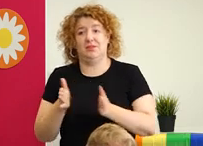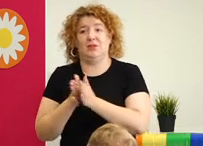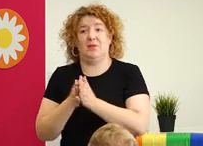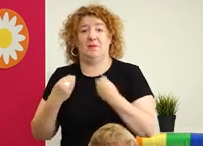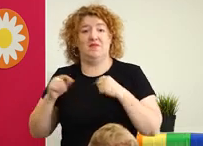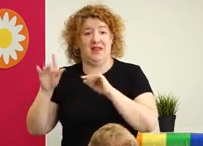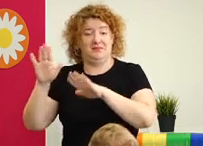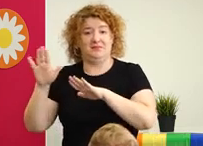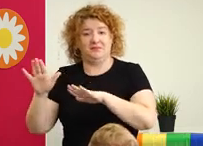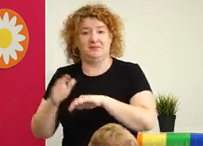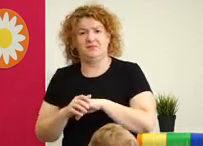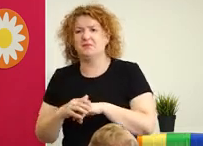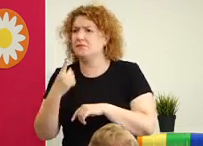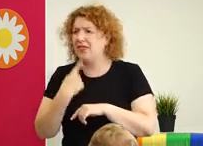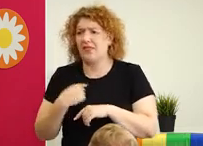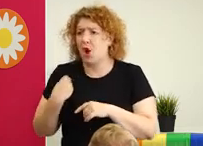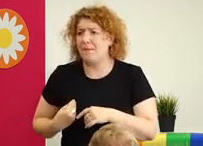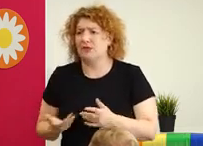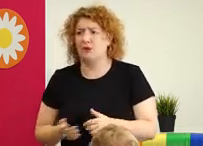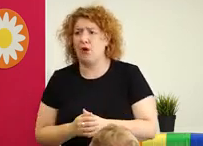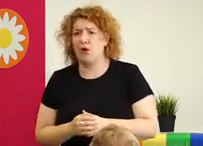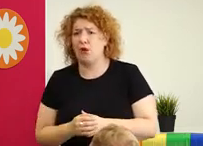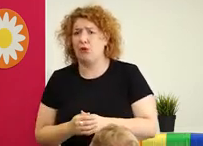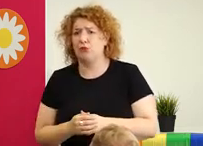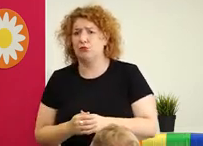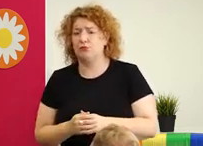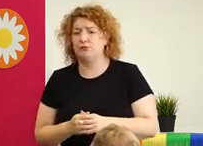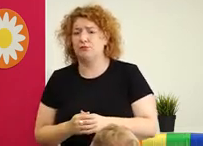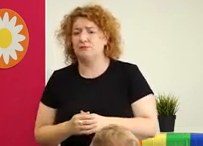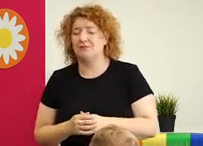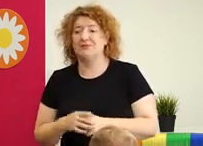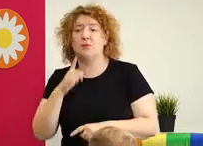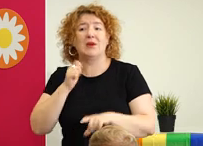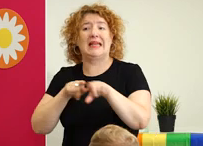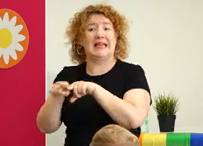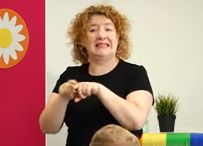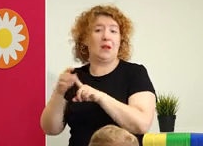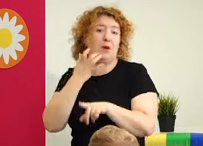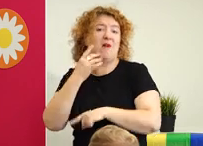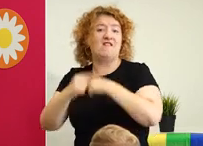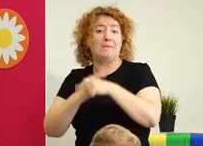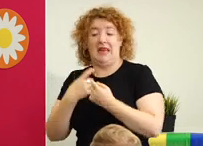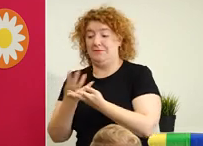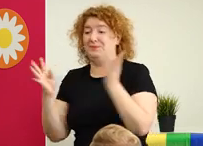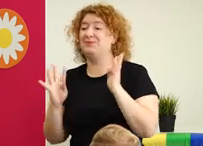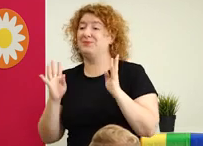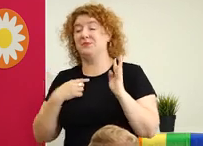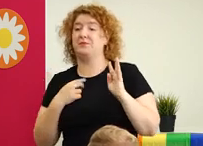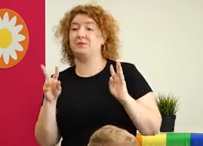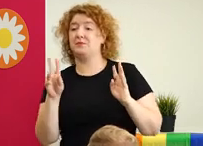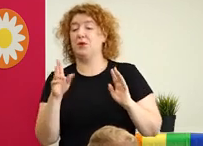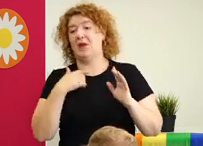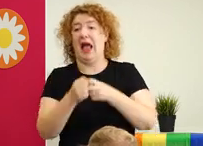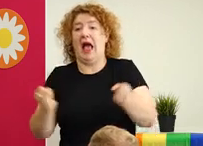ahí me han dicho lo mismo, o sea, recibieron menos crítica de su familia por salir